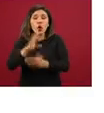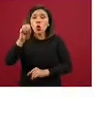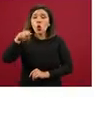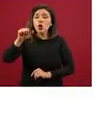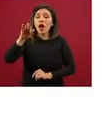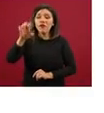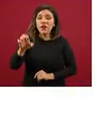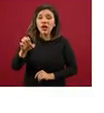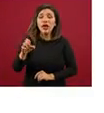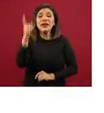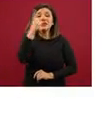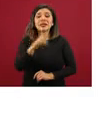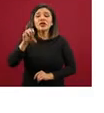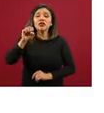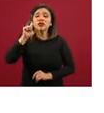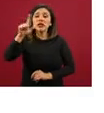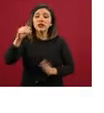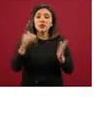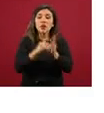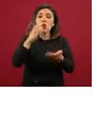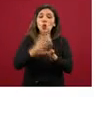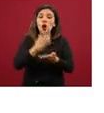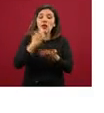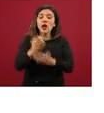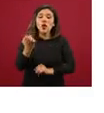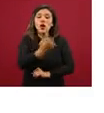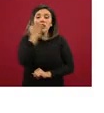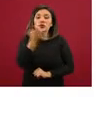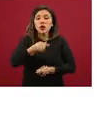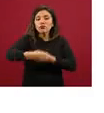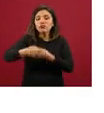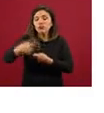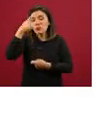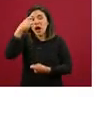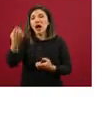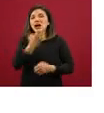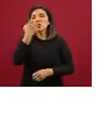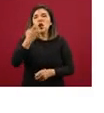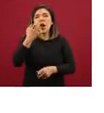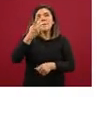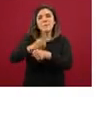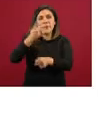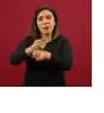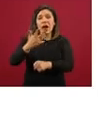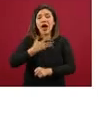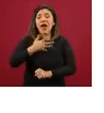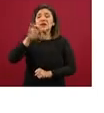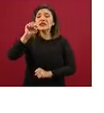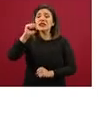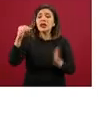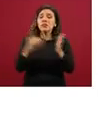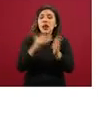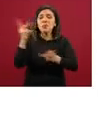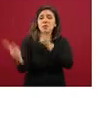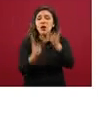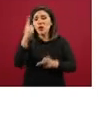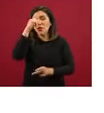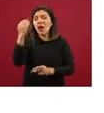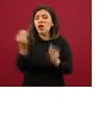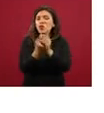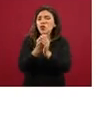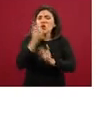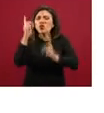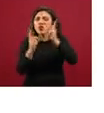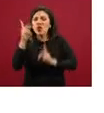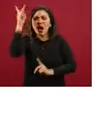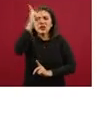CONAFE y 167,000 cuadernillos en media superior. Tuvimos 60,000 consultas de asesoría académica, pedagógica